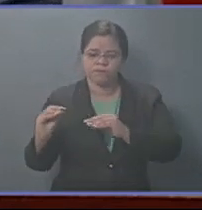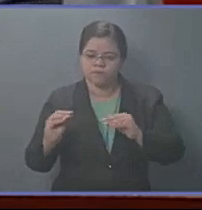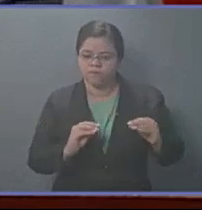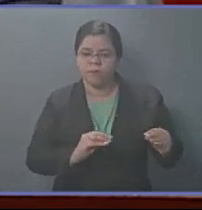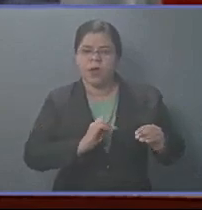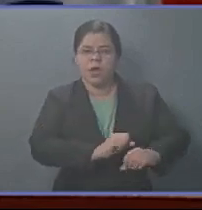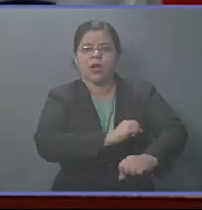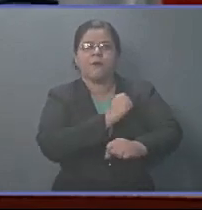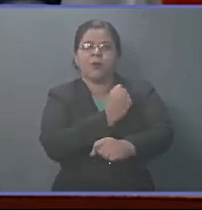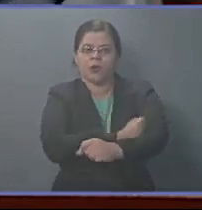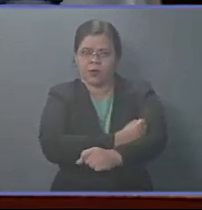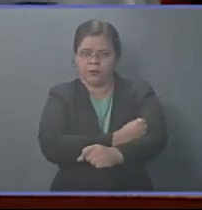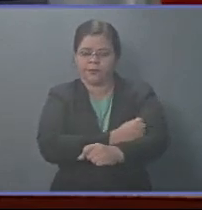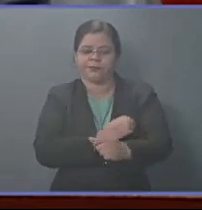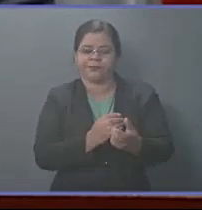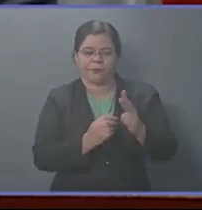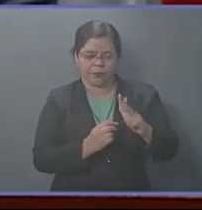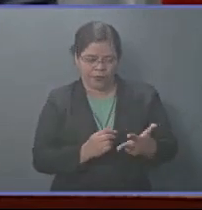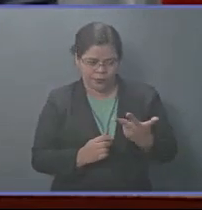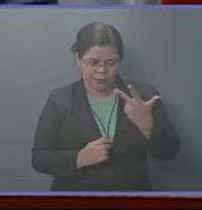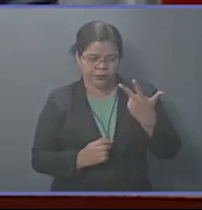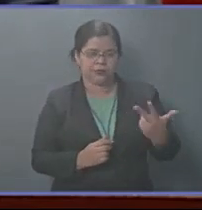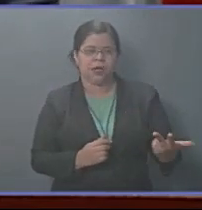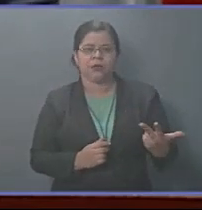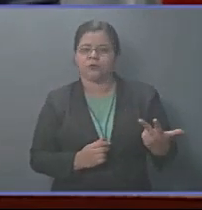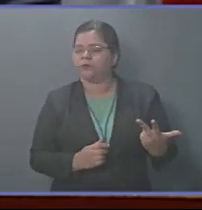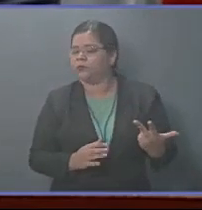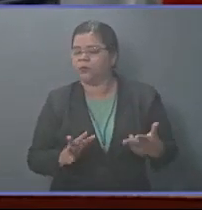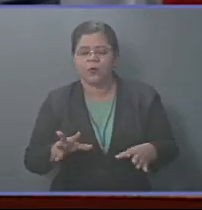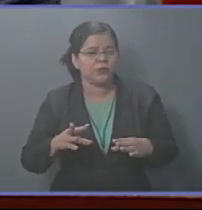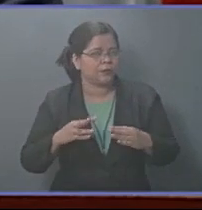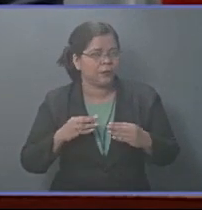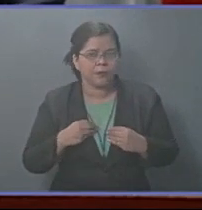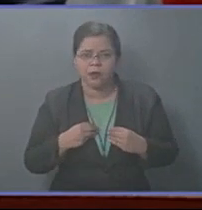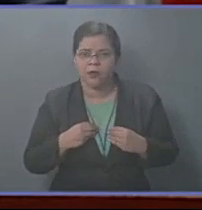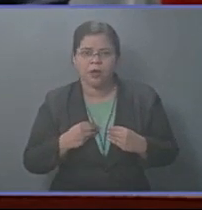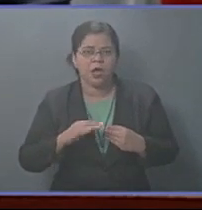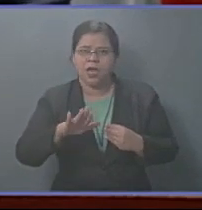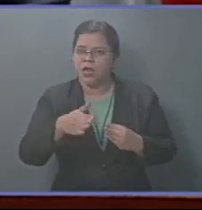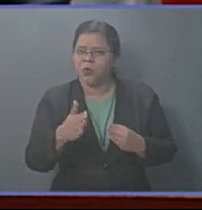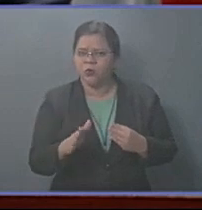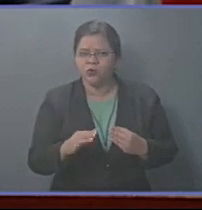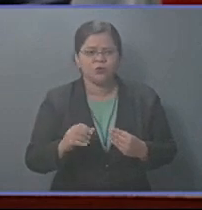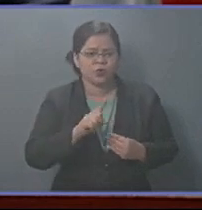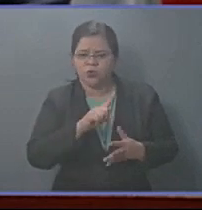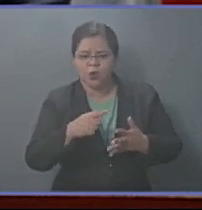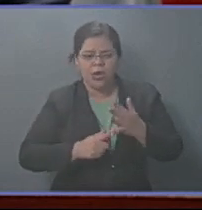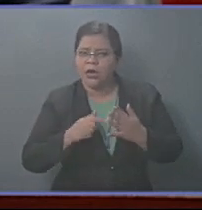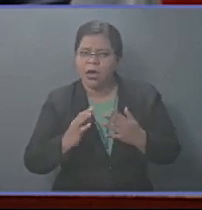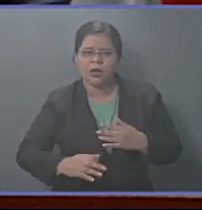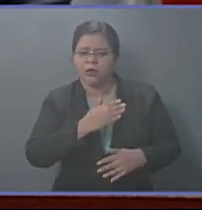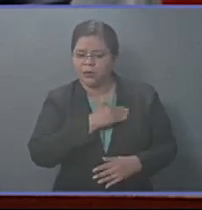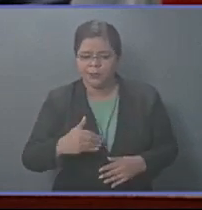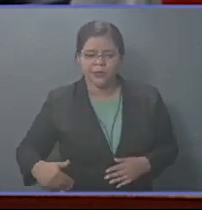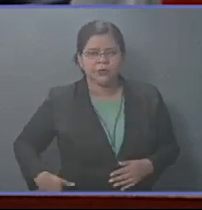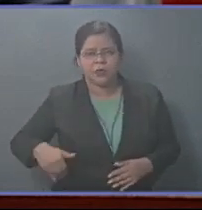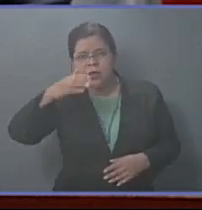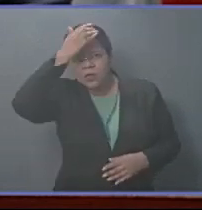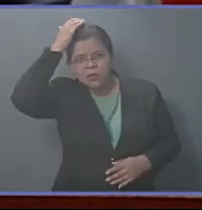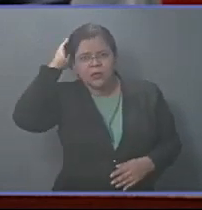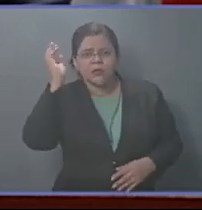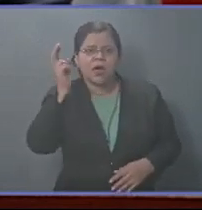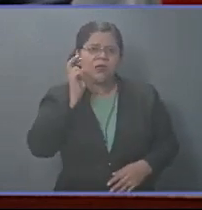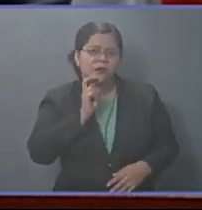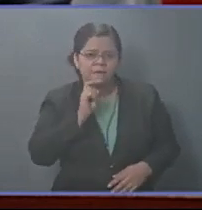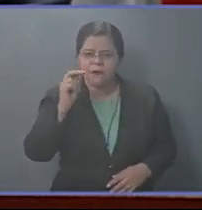poder 3 rechaza la ocupación ilícita por parte del presidente de la república